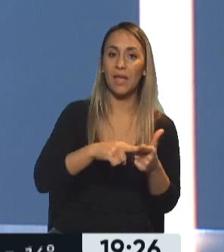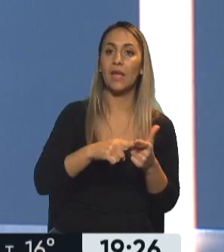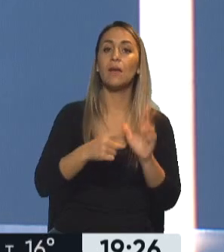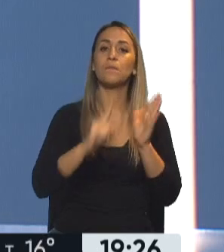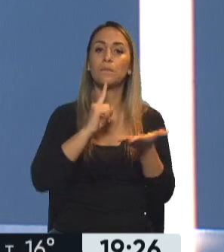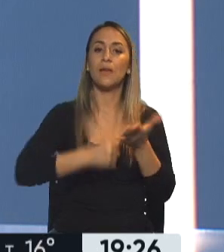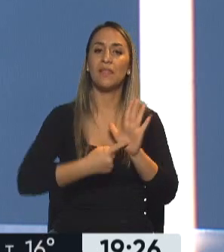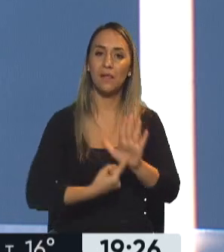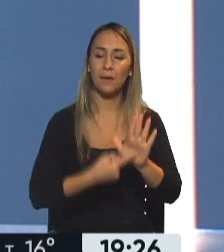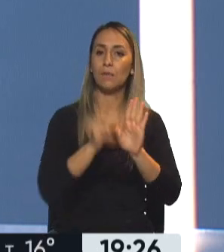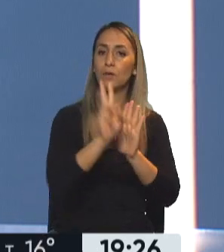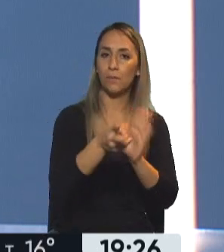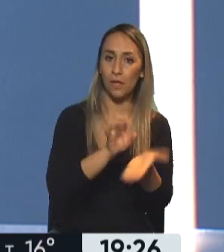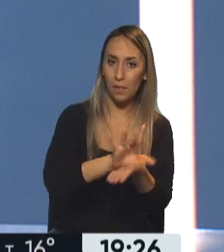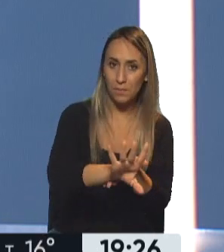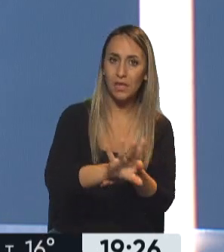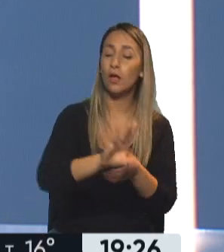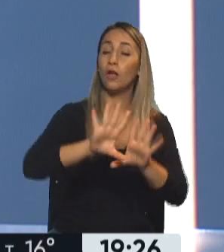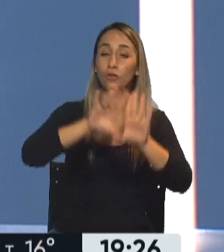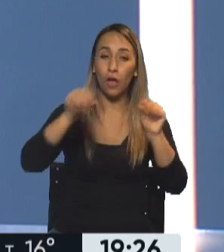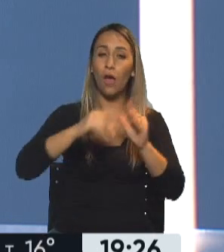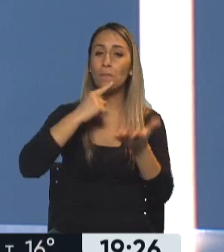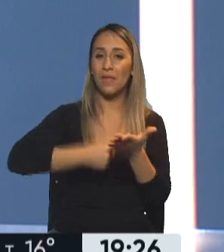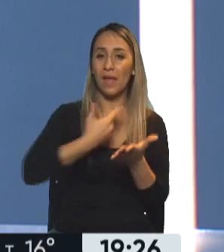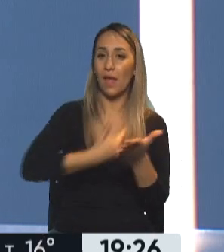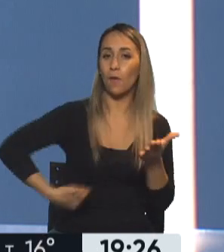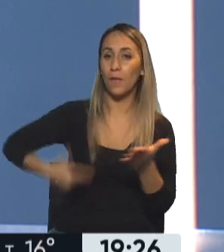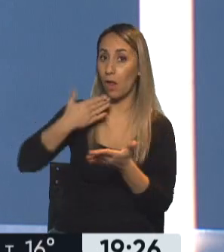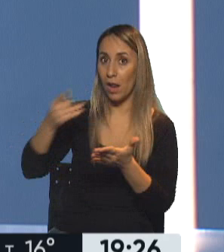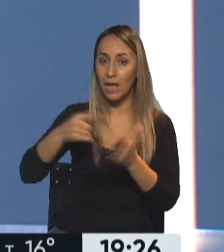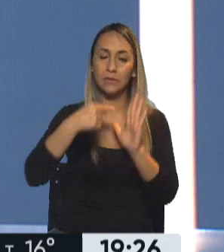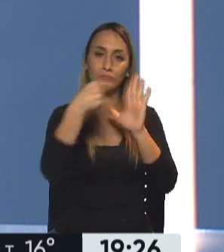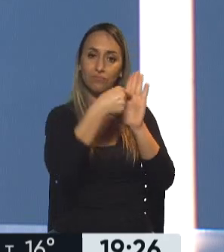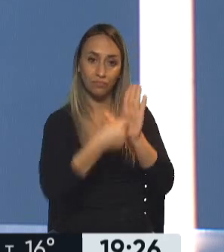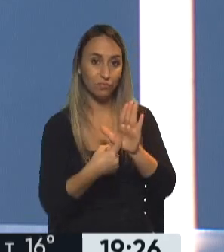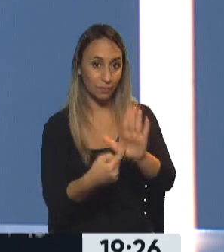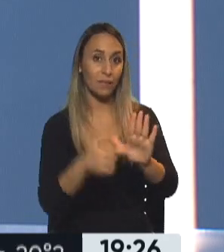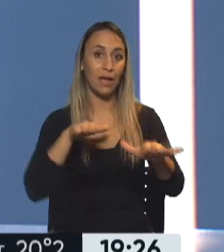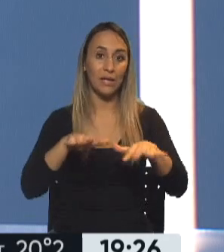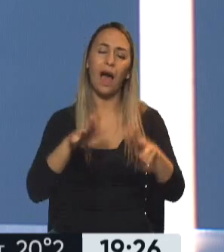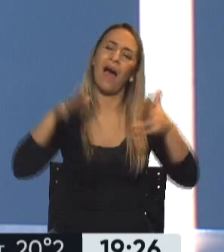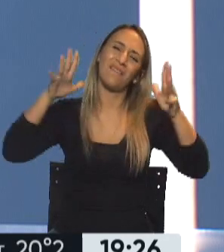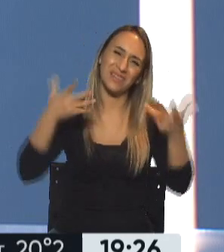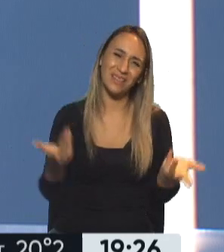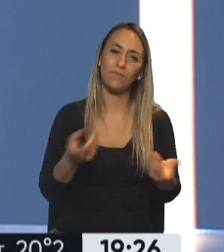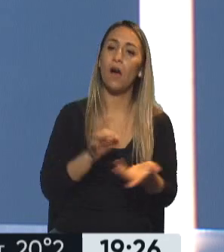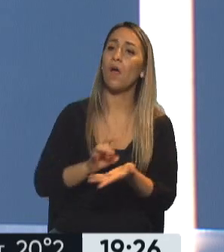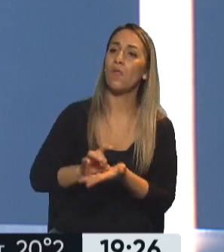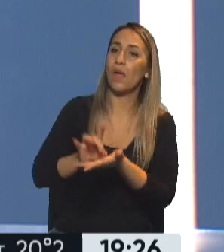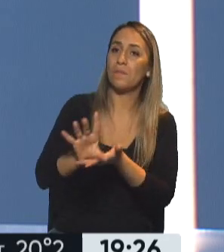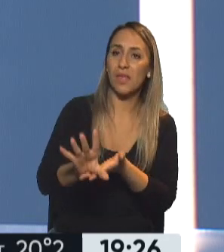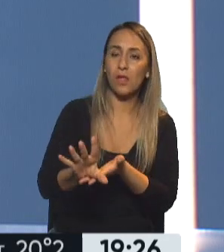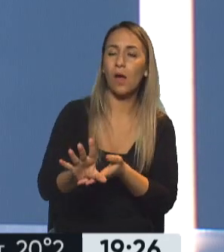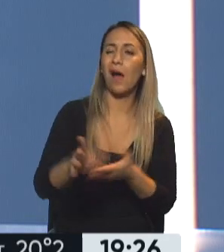esas herramientas que el gobierno fue instrumentando durante la pandemia. A veces no es noticia el despido que no se produjo,